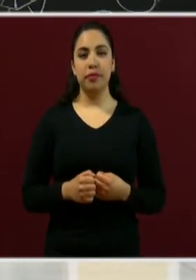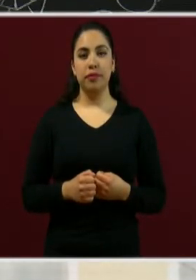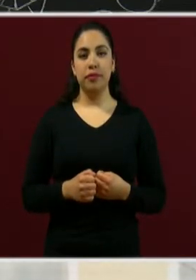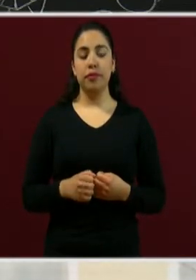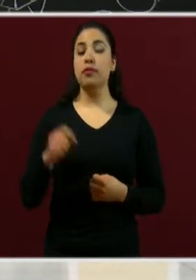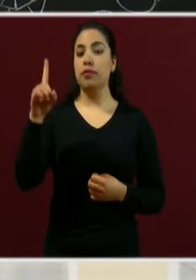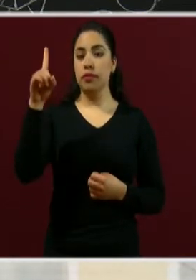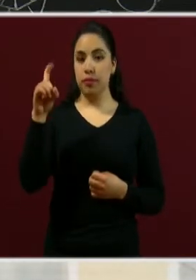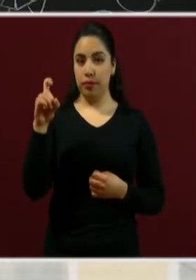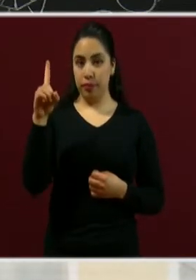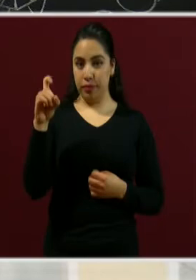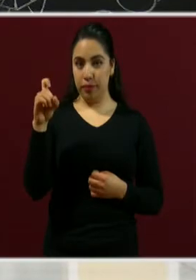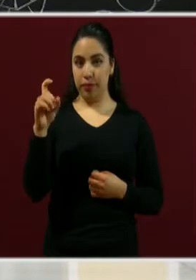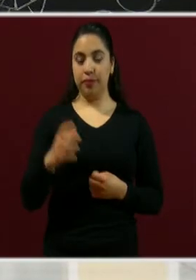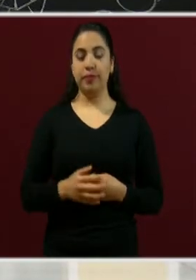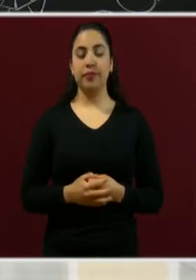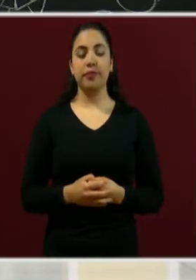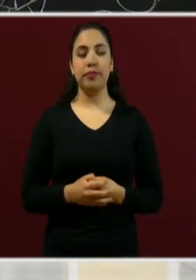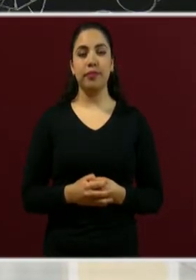agua,